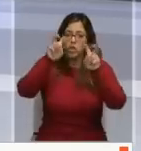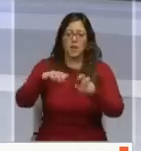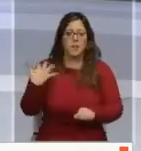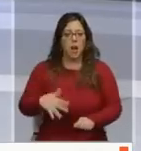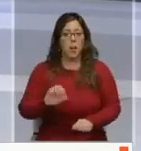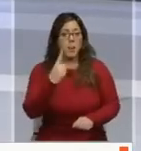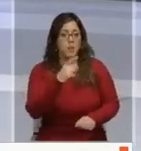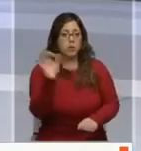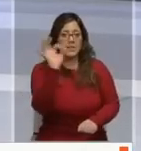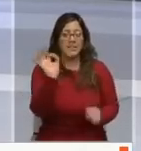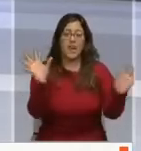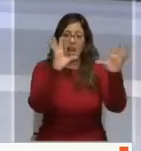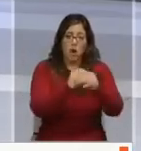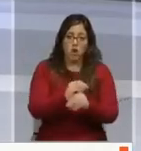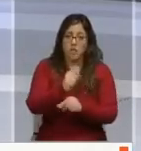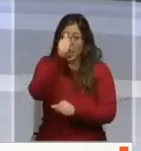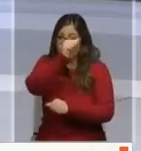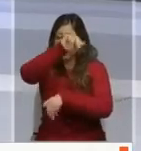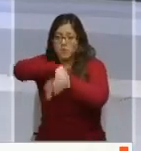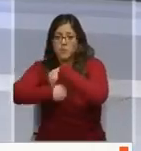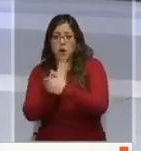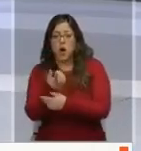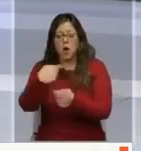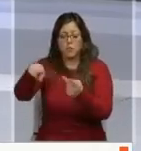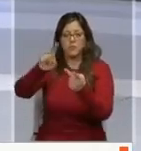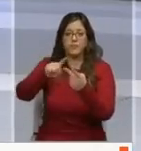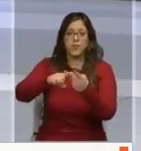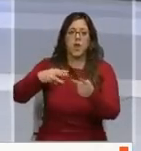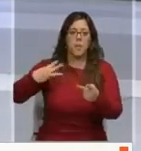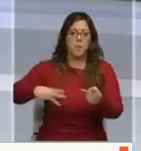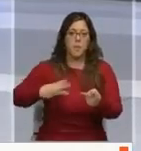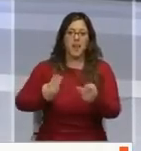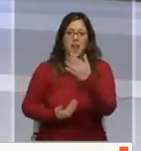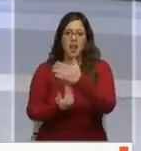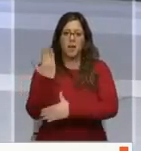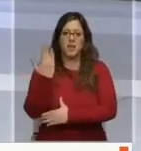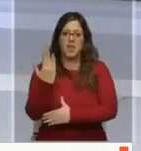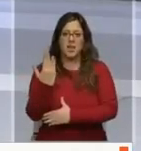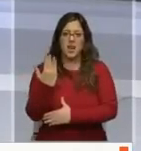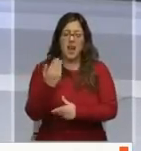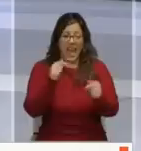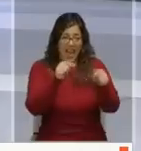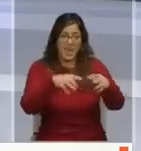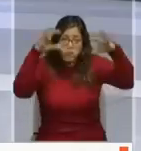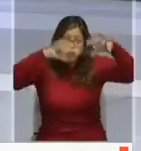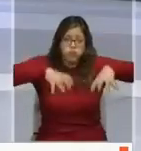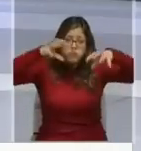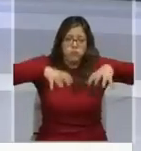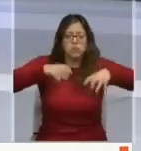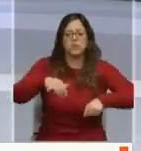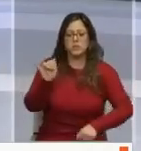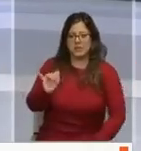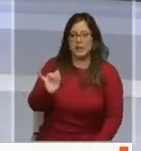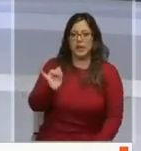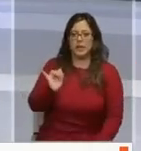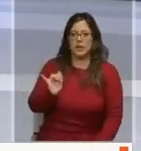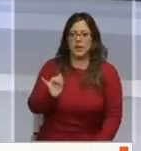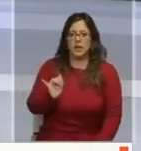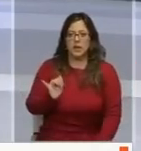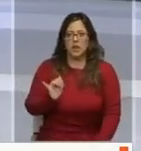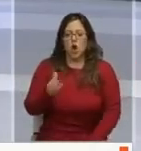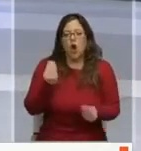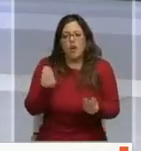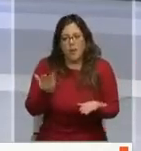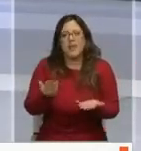el sábado en la noche, domingo madrugada, y otro el martes en la mañana. Ahí esos se concentraría lo más fuerte. Esa sería la mayor cantidad. Ya. Igualmente el resto igualmente